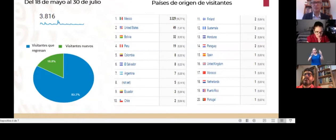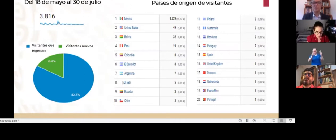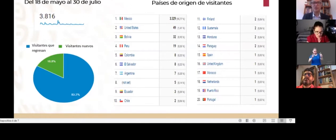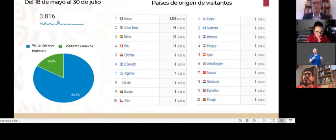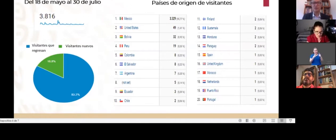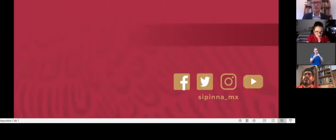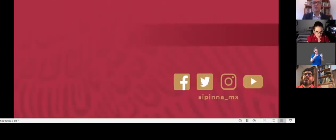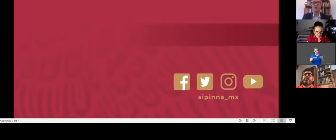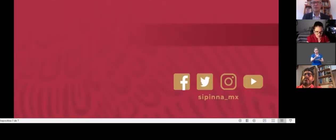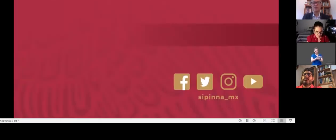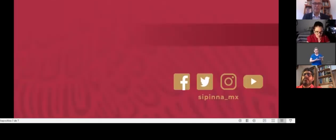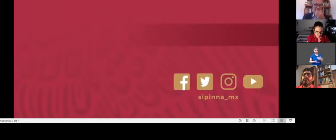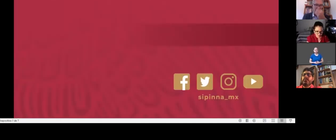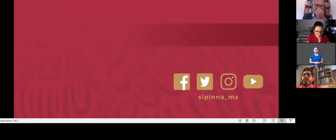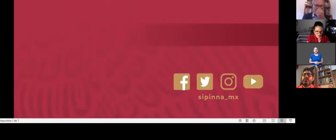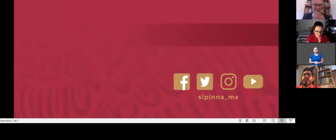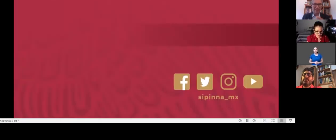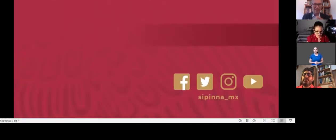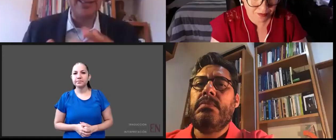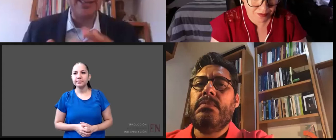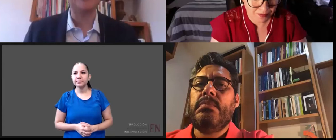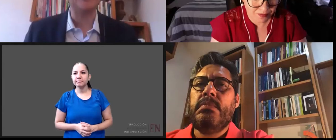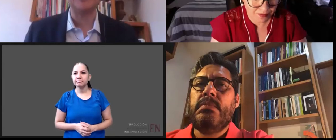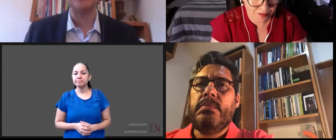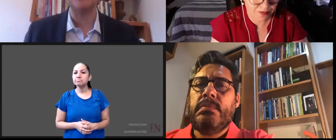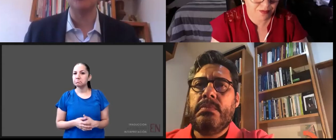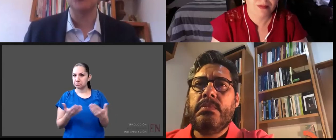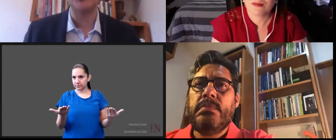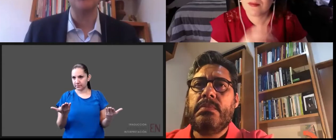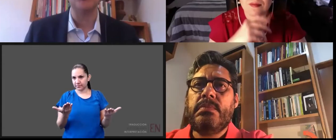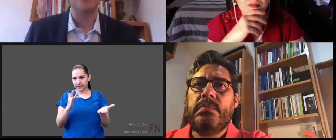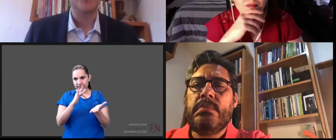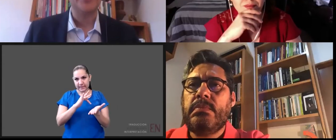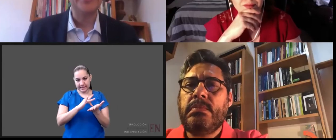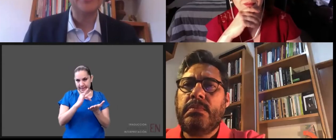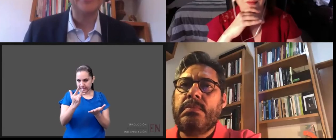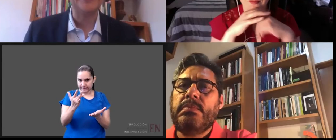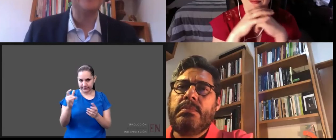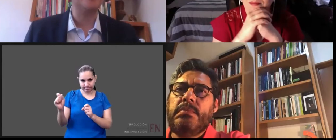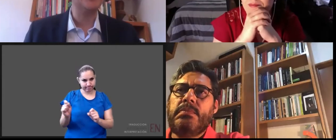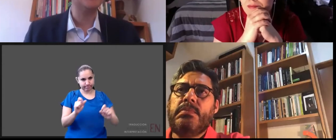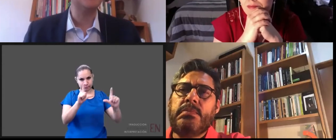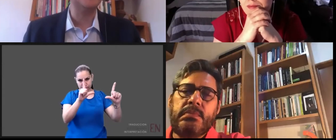¿Pasamos? Bien, la puedes retirar. Les agradecemos muchísimo